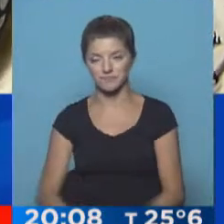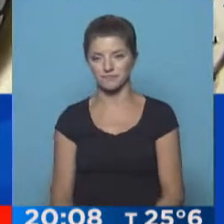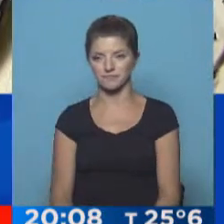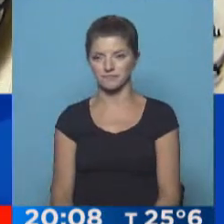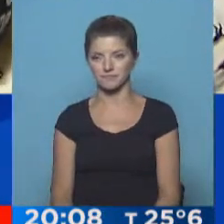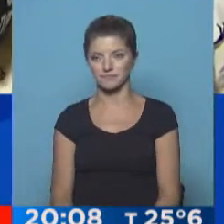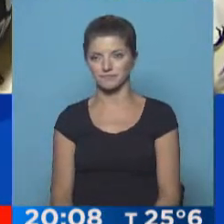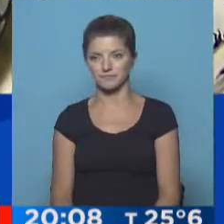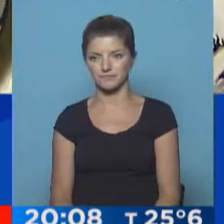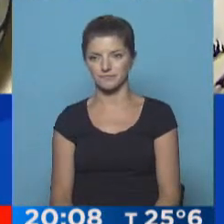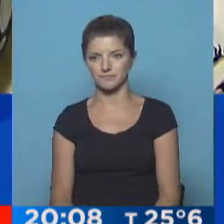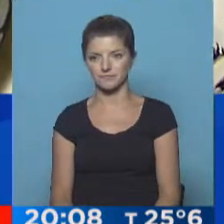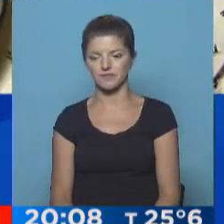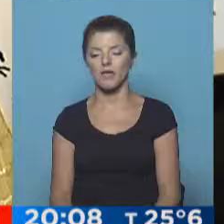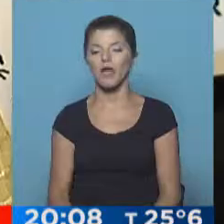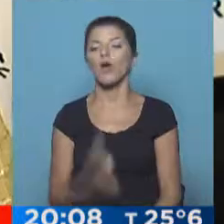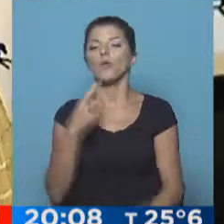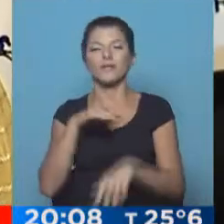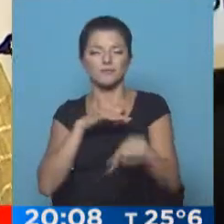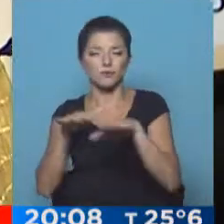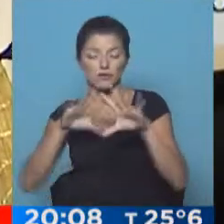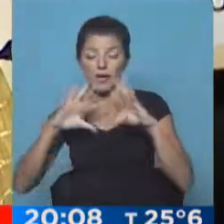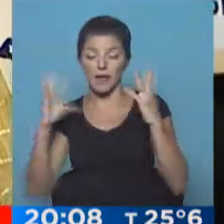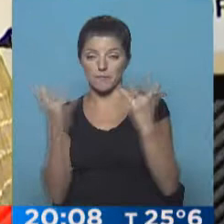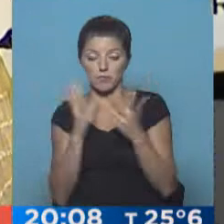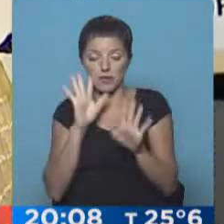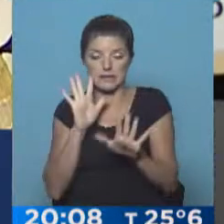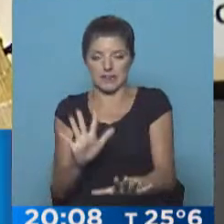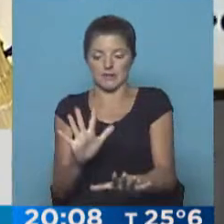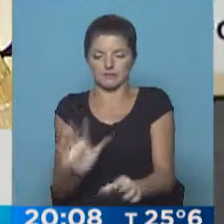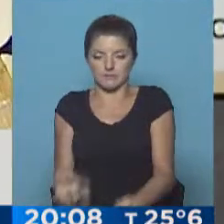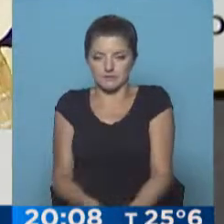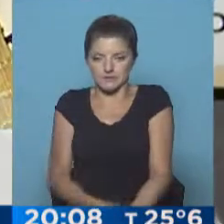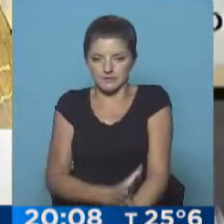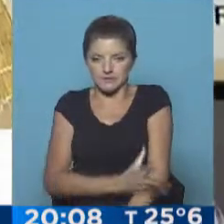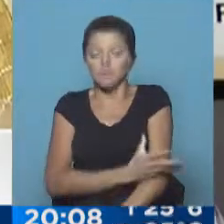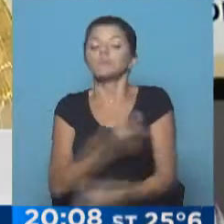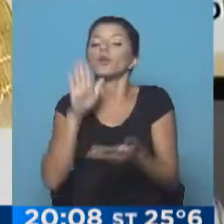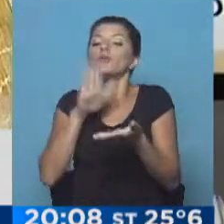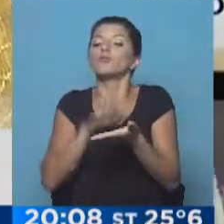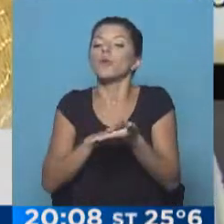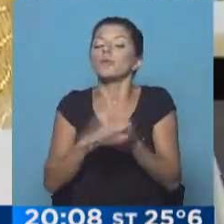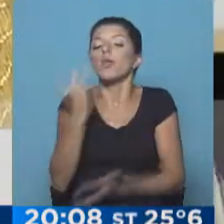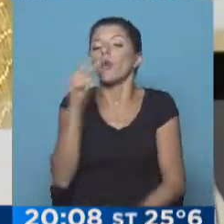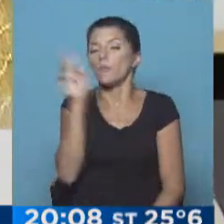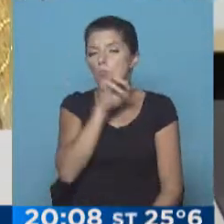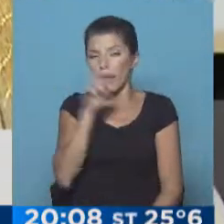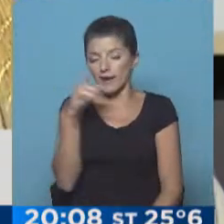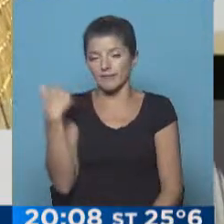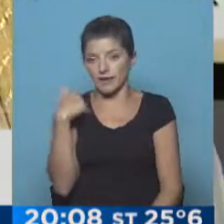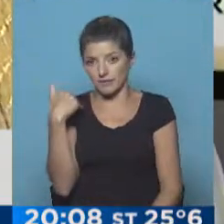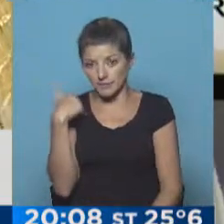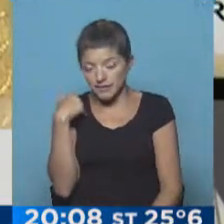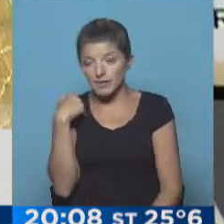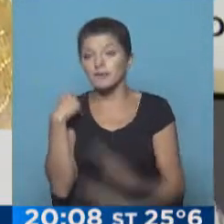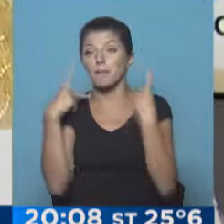Un caso que conmocionó al mundo, Silvia, y es el de las argentinas que fueron asesinadas